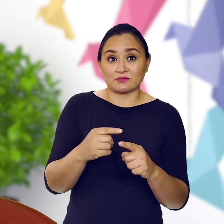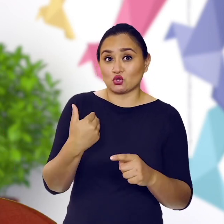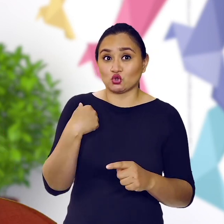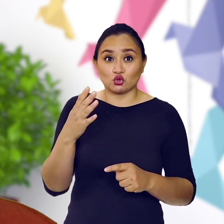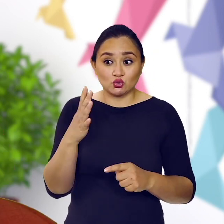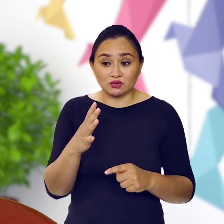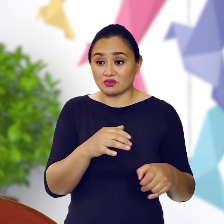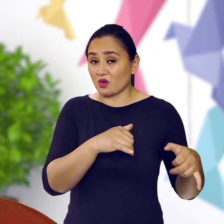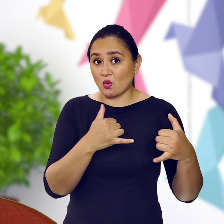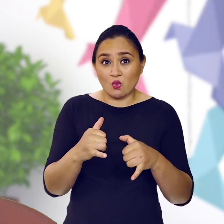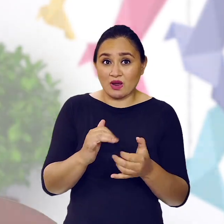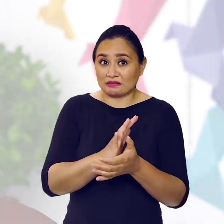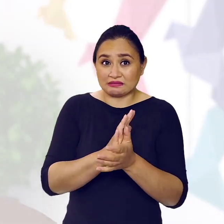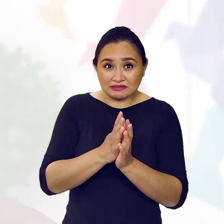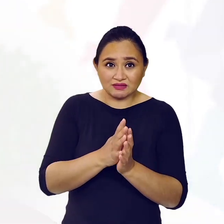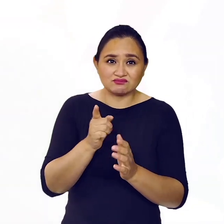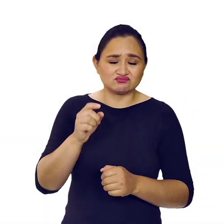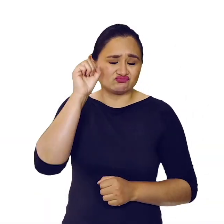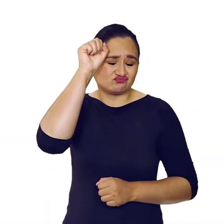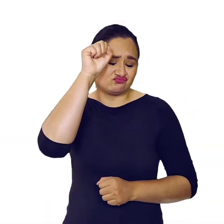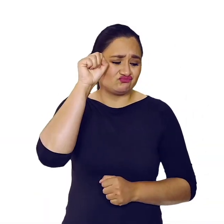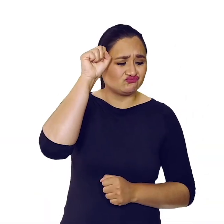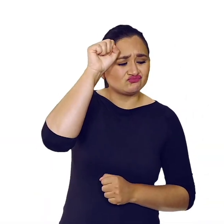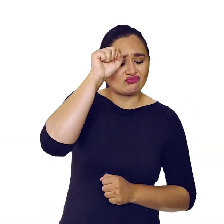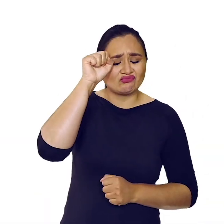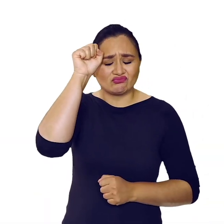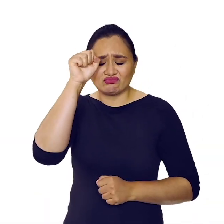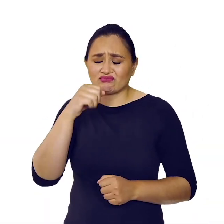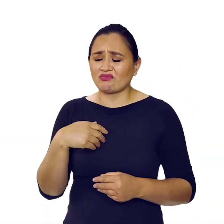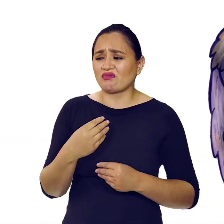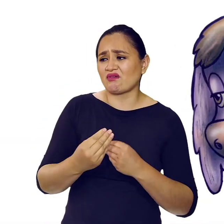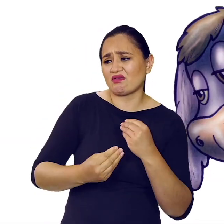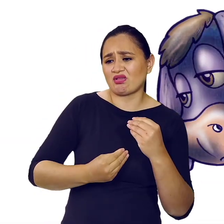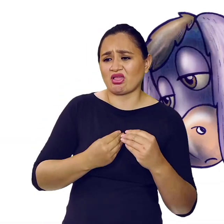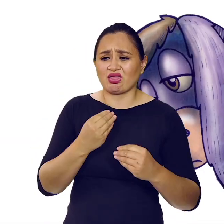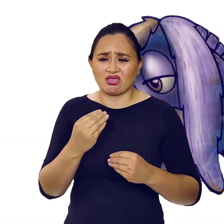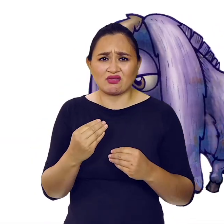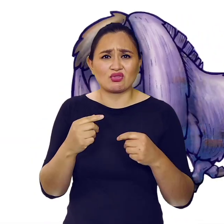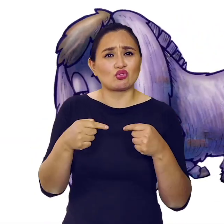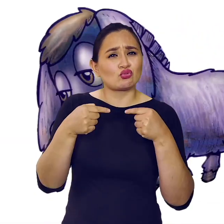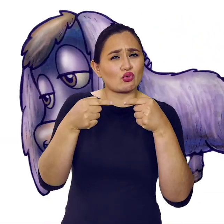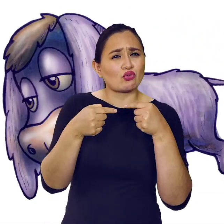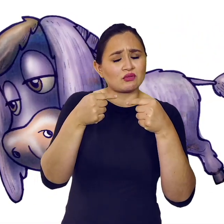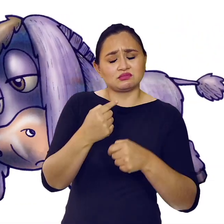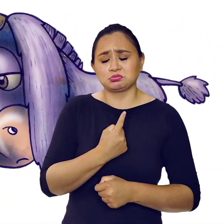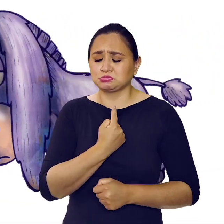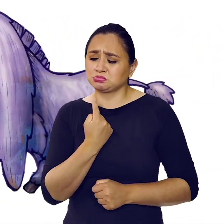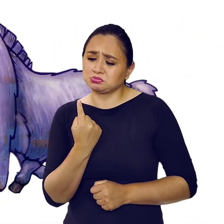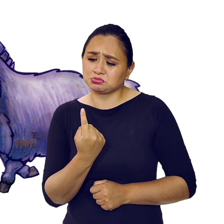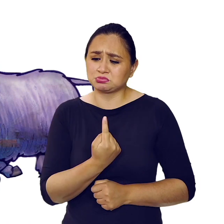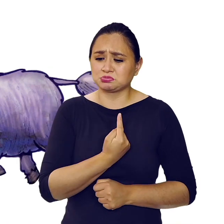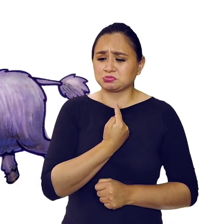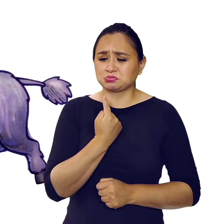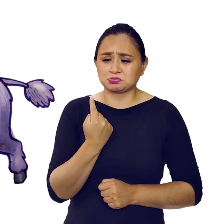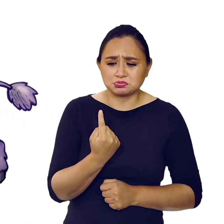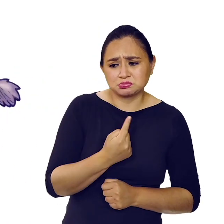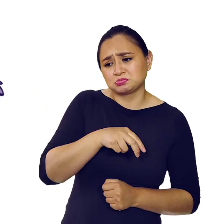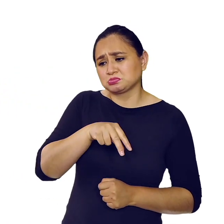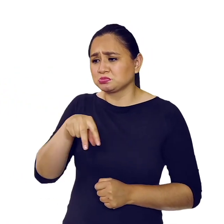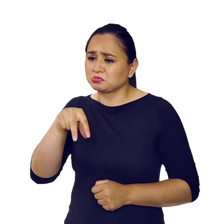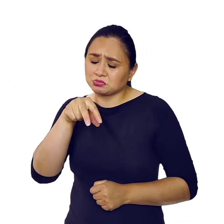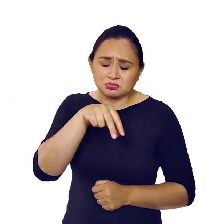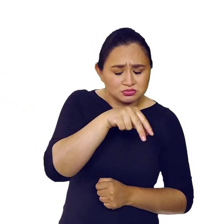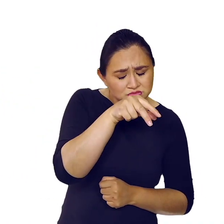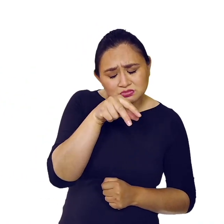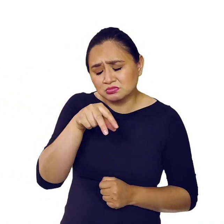no tenía con quién jugar, estaba más aburrido que nunca. Se pasaba los días solo, caminando cabizbajo de un